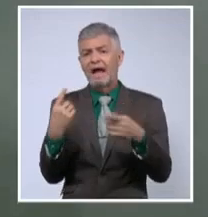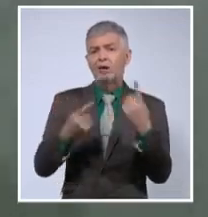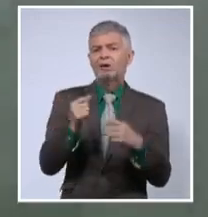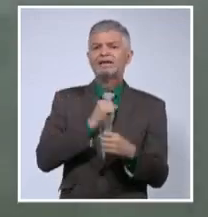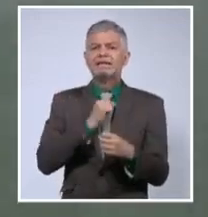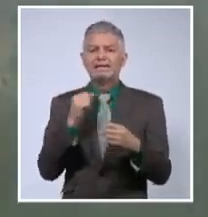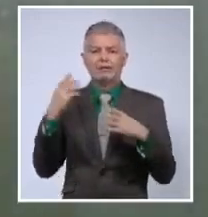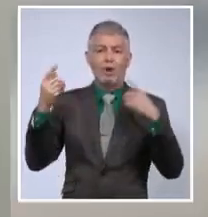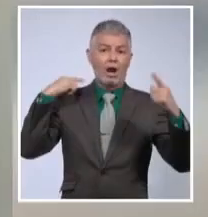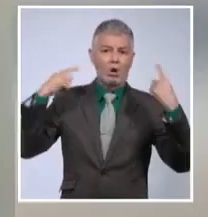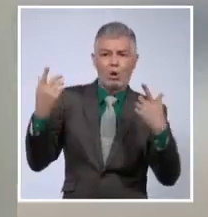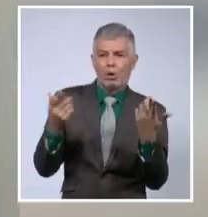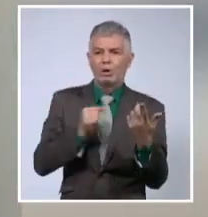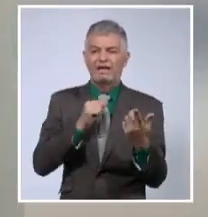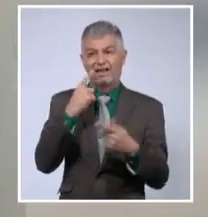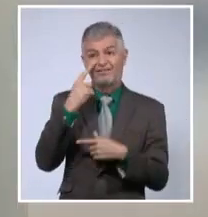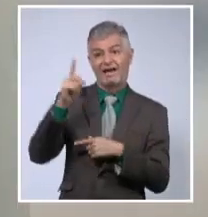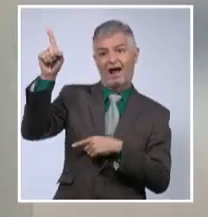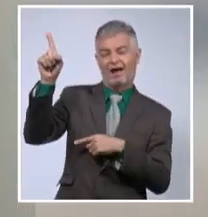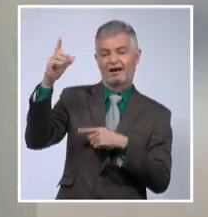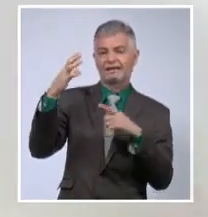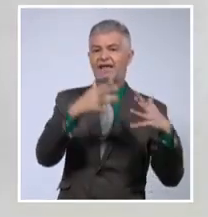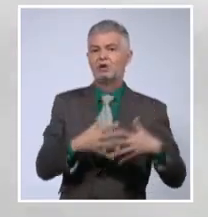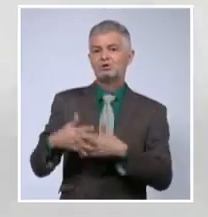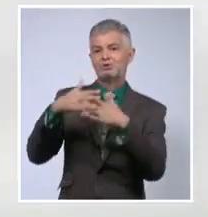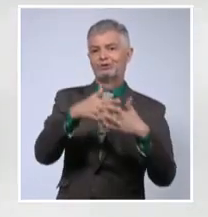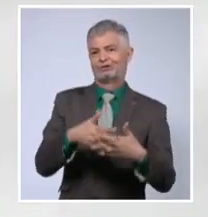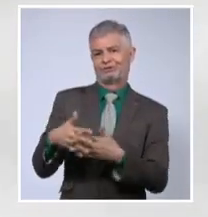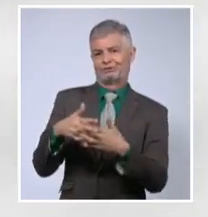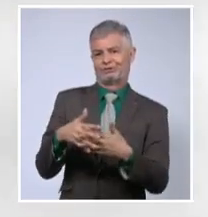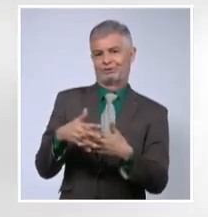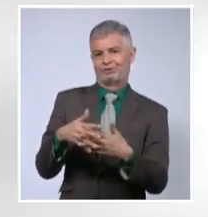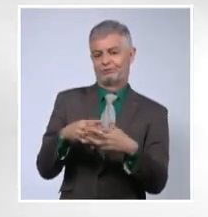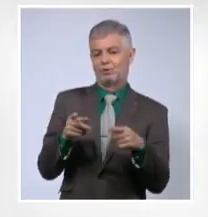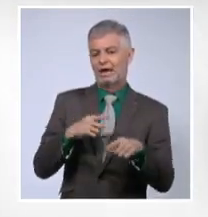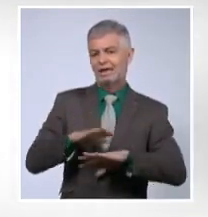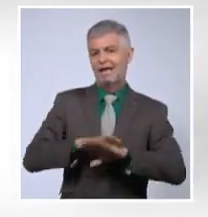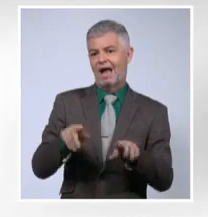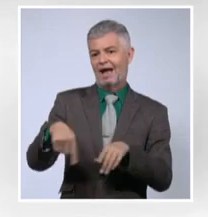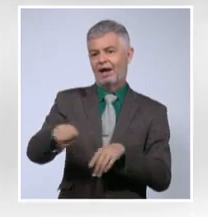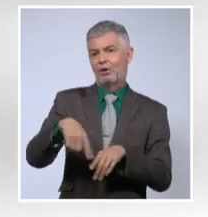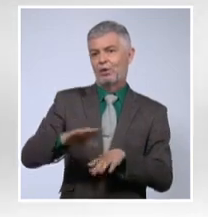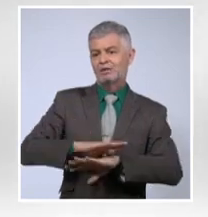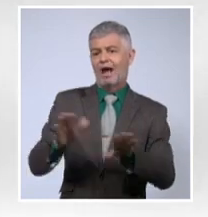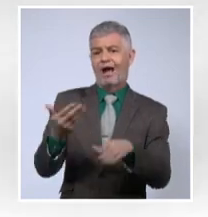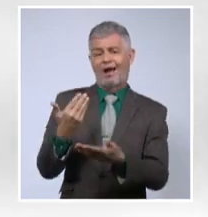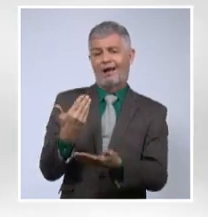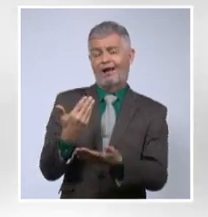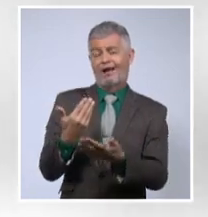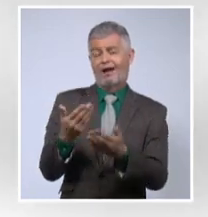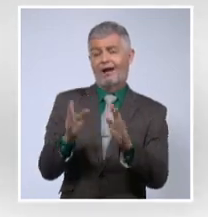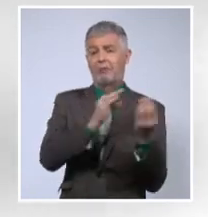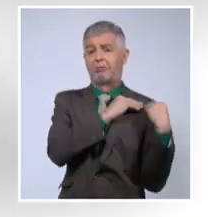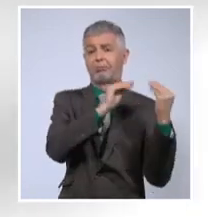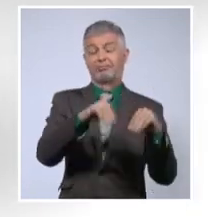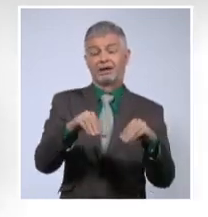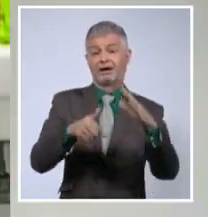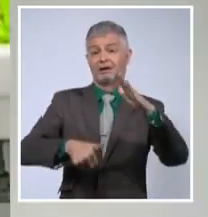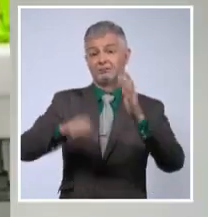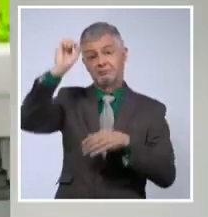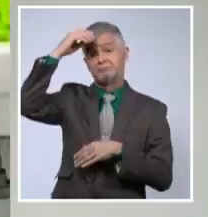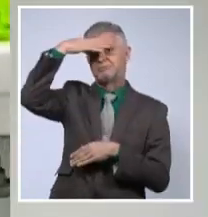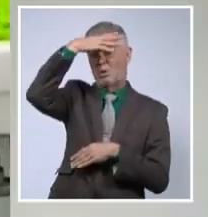contexto electoral de Estados Unidos ante la casi segura salida de su ídolo Donald Trump y frente a presiones de la más